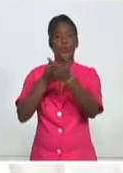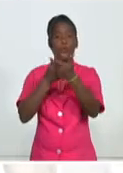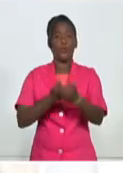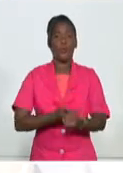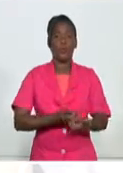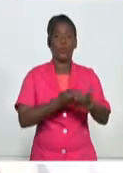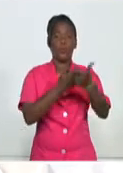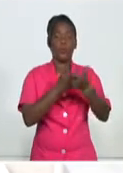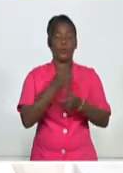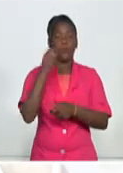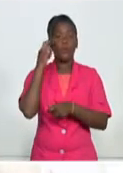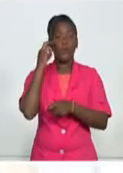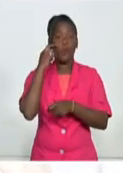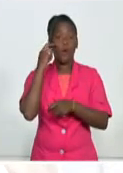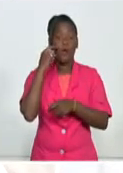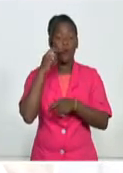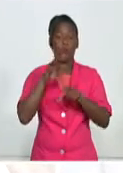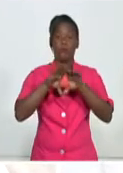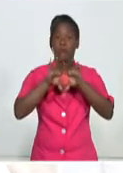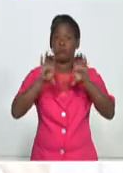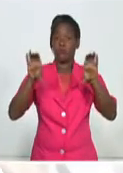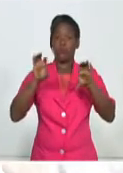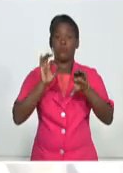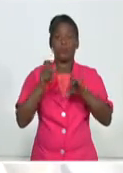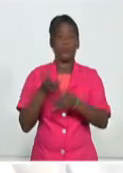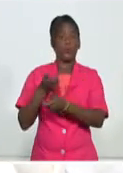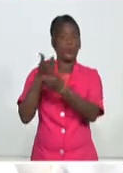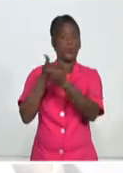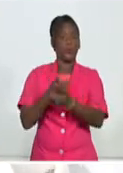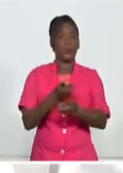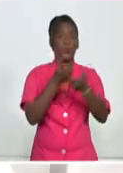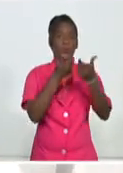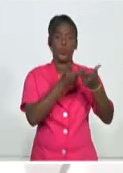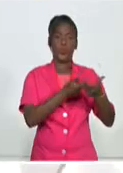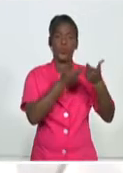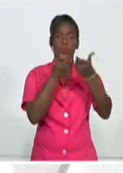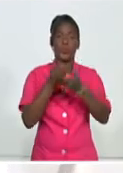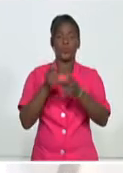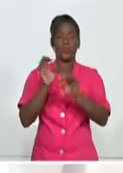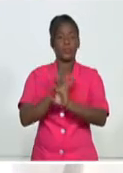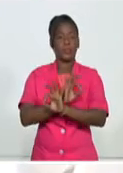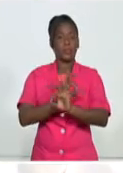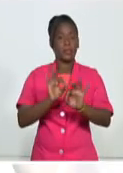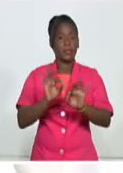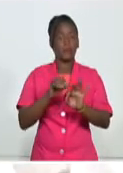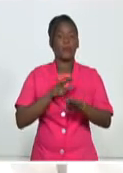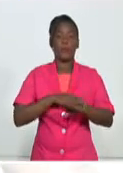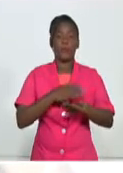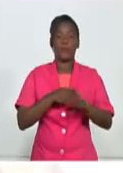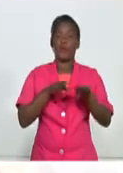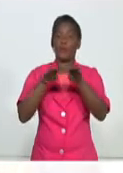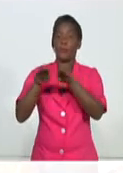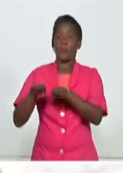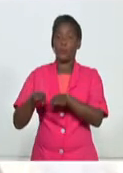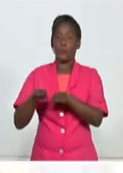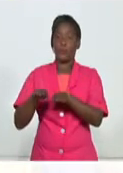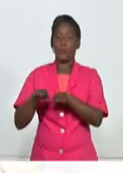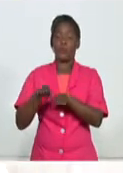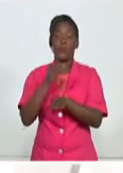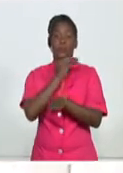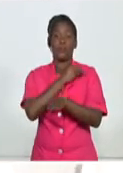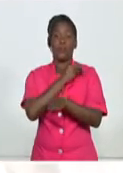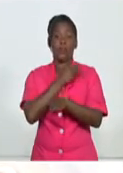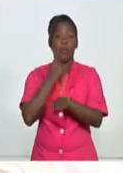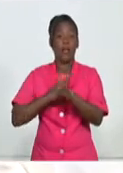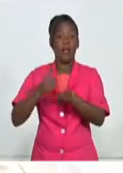hipoclorito los fumiguen con una mochila y cabe que recoger algún paciente que leer que los trae con un centro